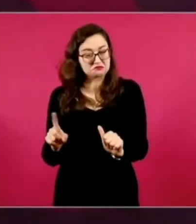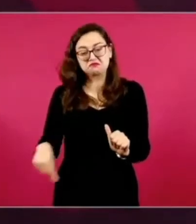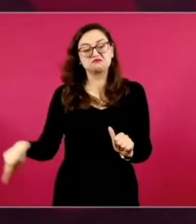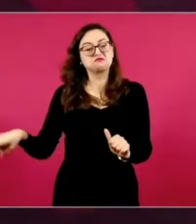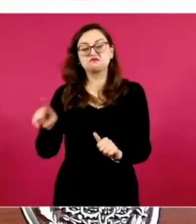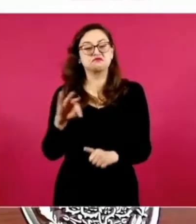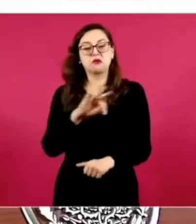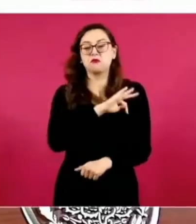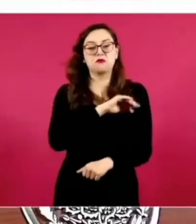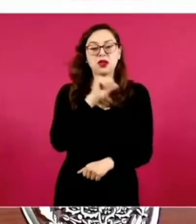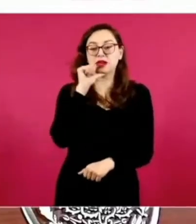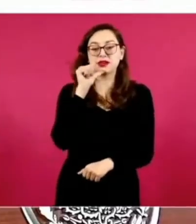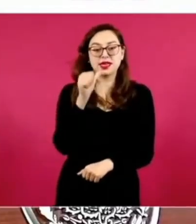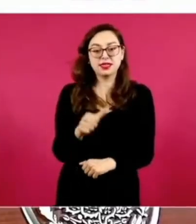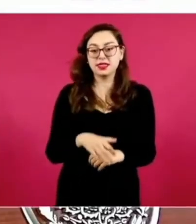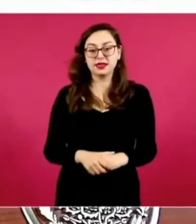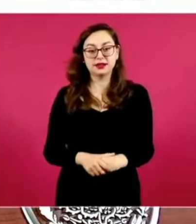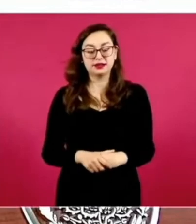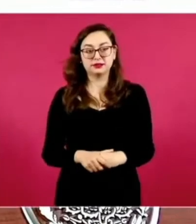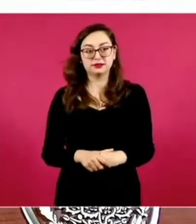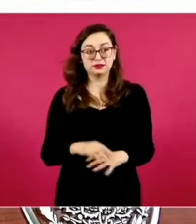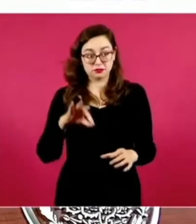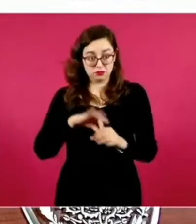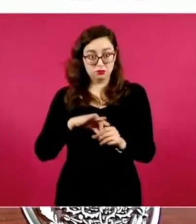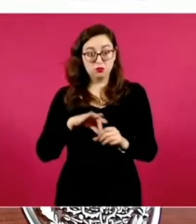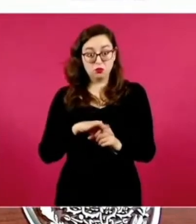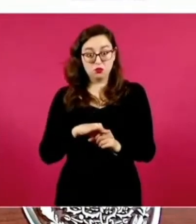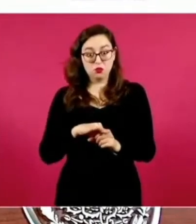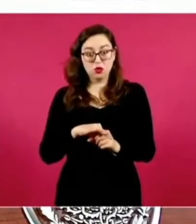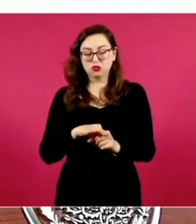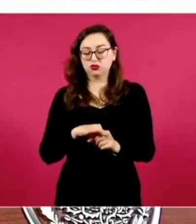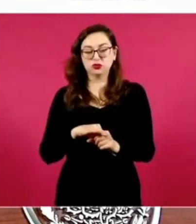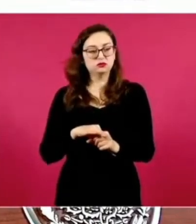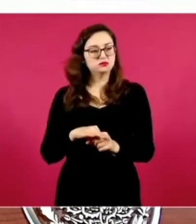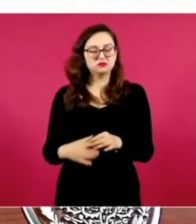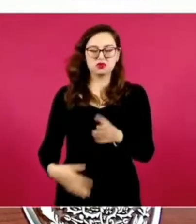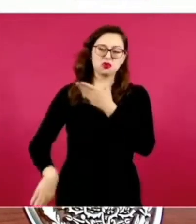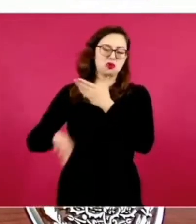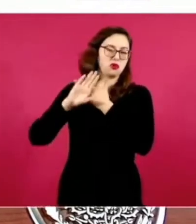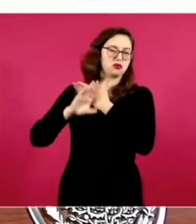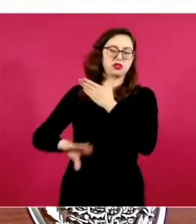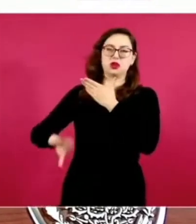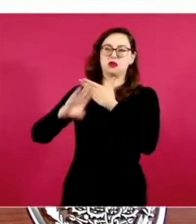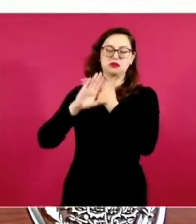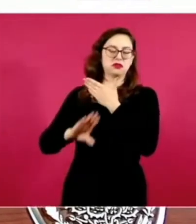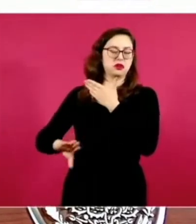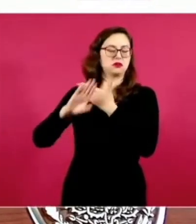y por la vía electoral. Votaban en contra de nosotros